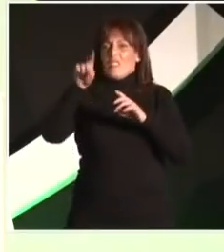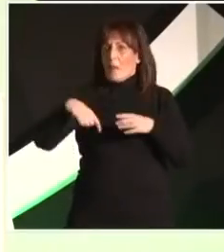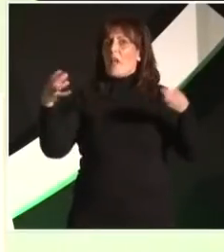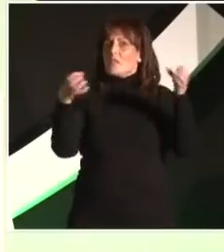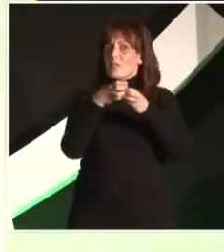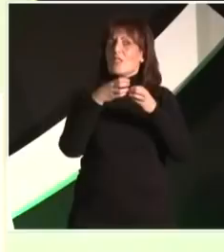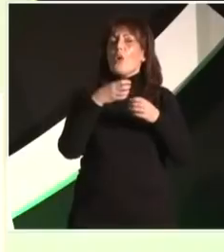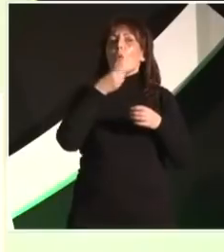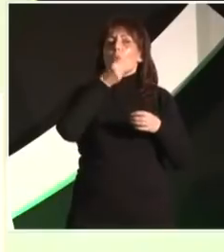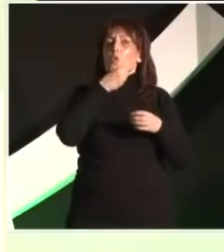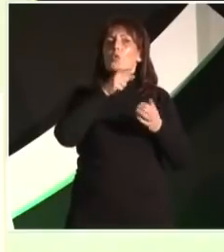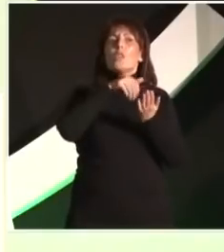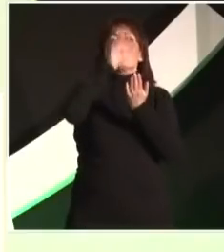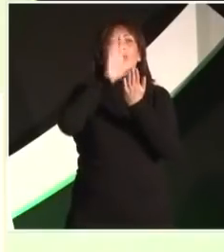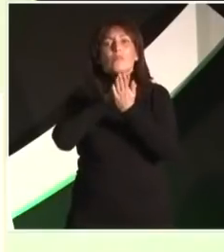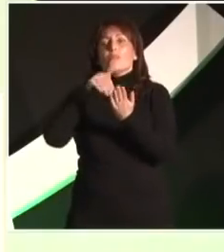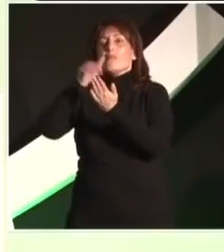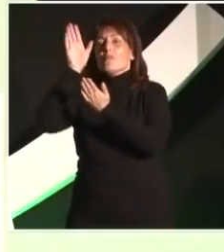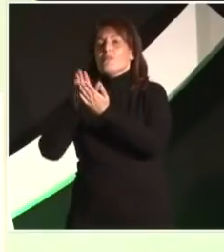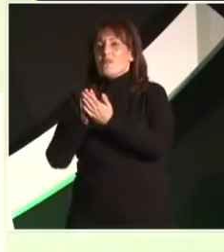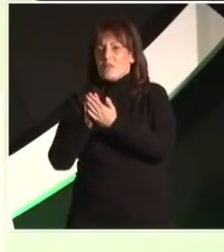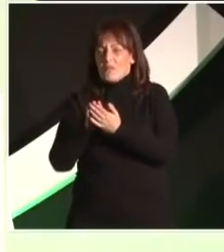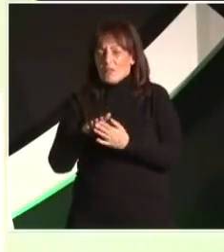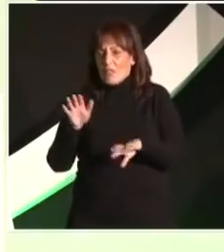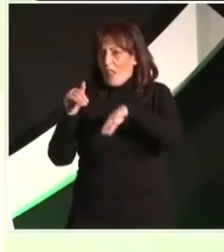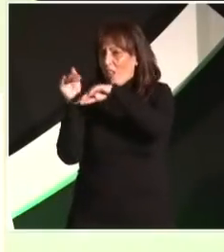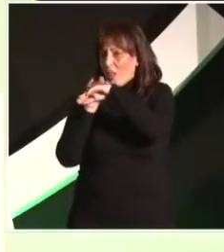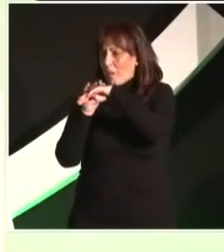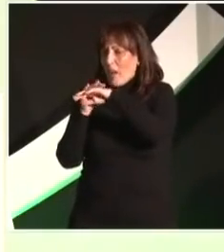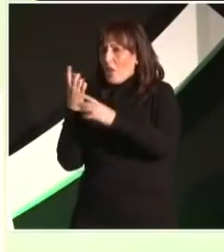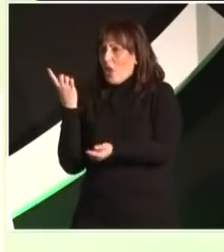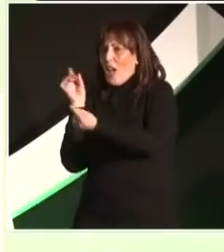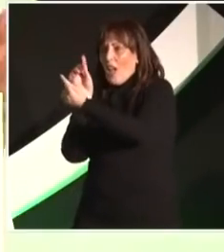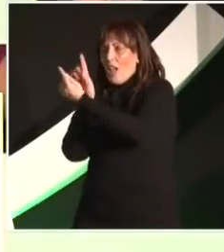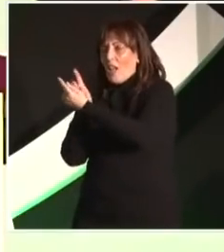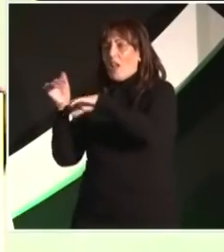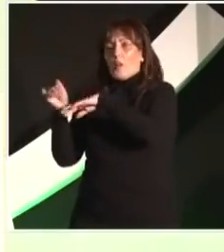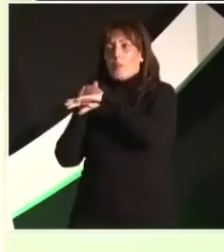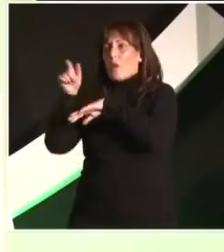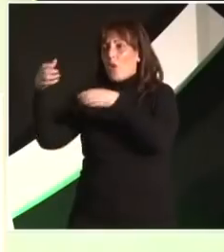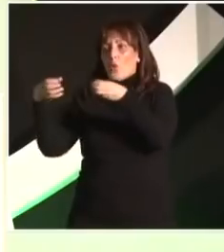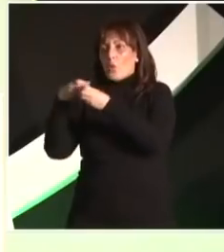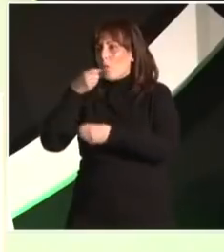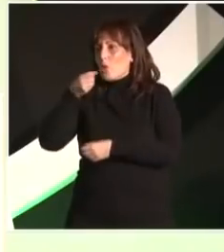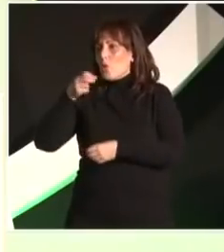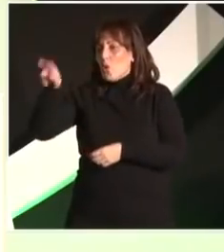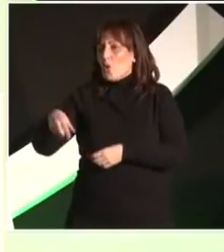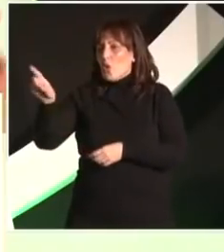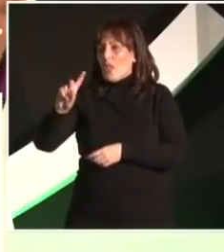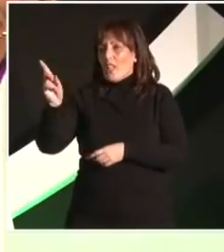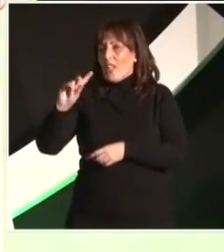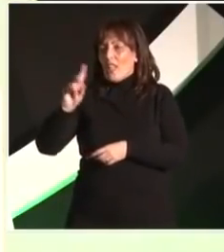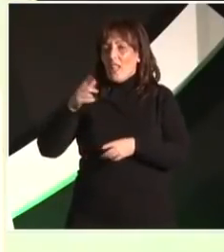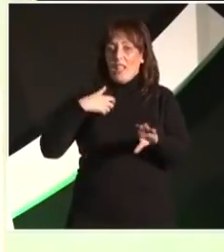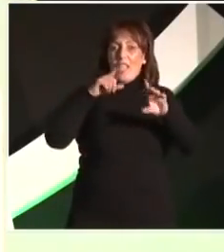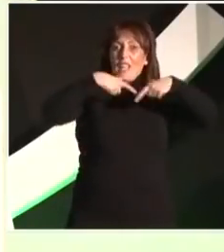que le correspondían a Adelante Andalucía, se acercaron educadamente y le dijeron a aquel chaval: